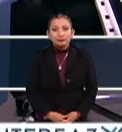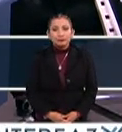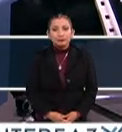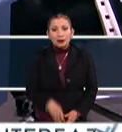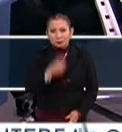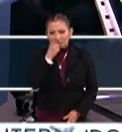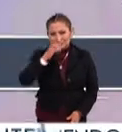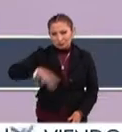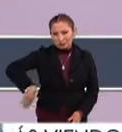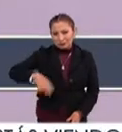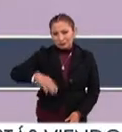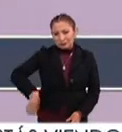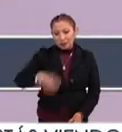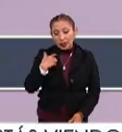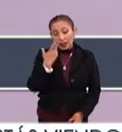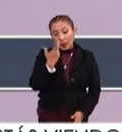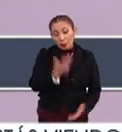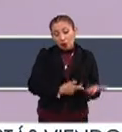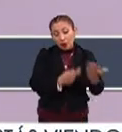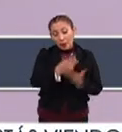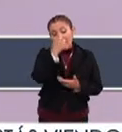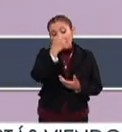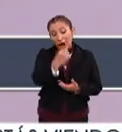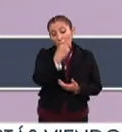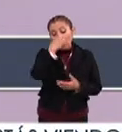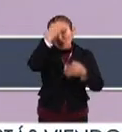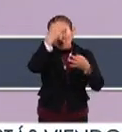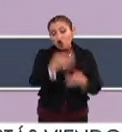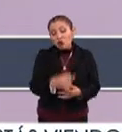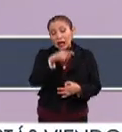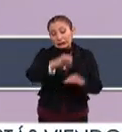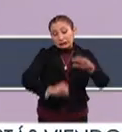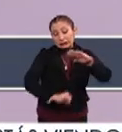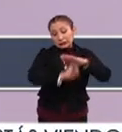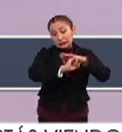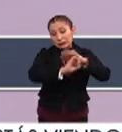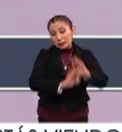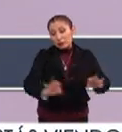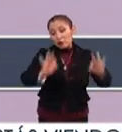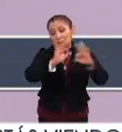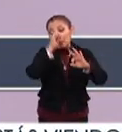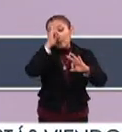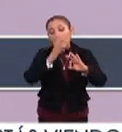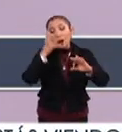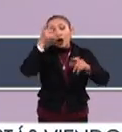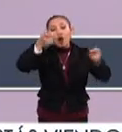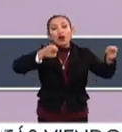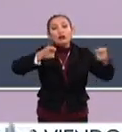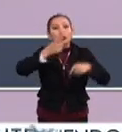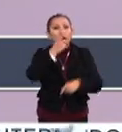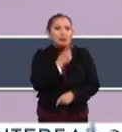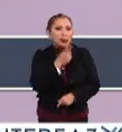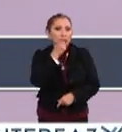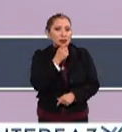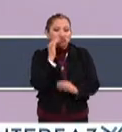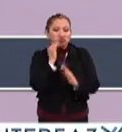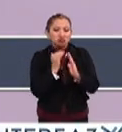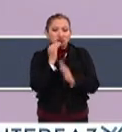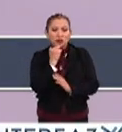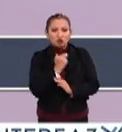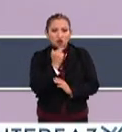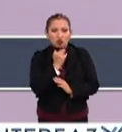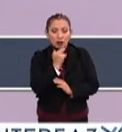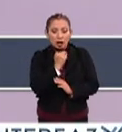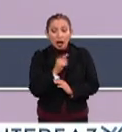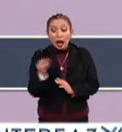Como comentaba, el plan de alimentación o la alimentación correcta es un pilar fundamental para llegar al control de la diabetes, ¿no? Correcto. El